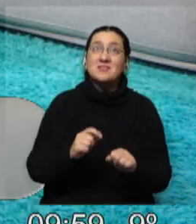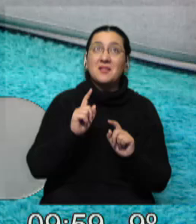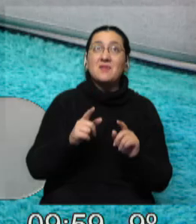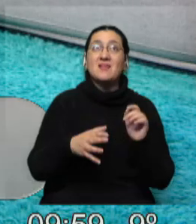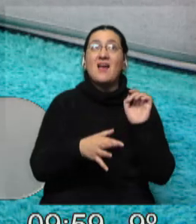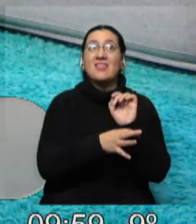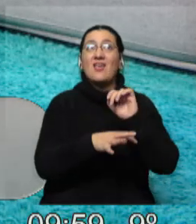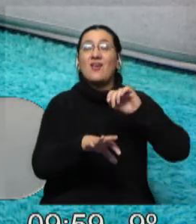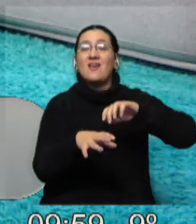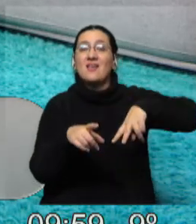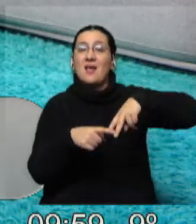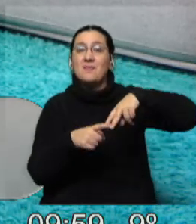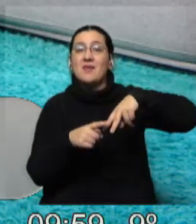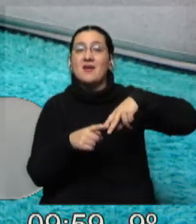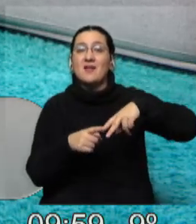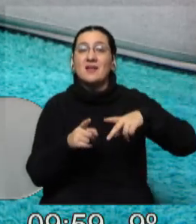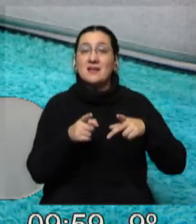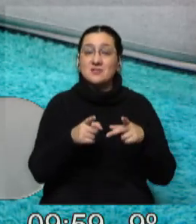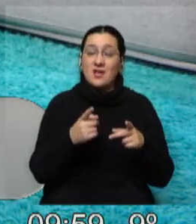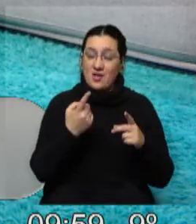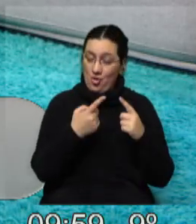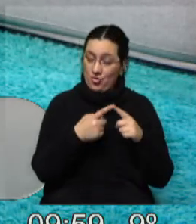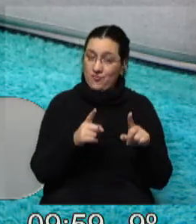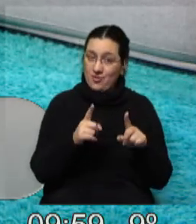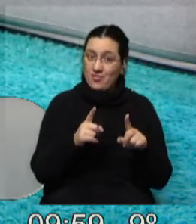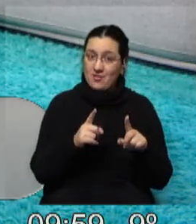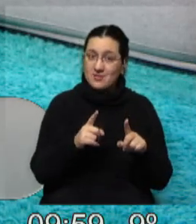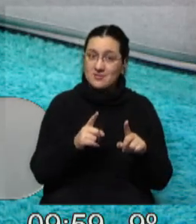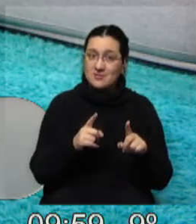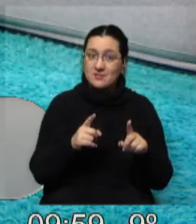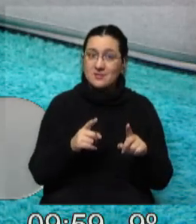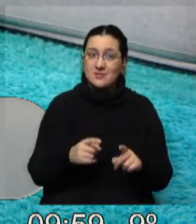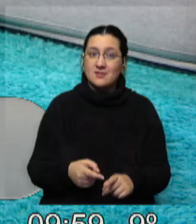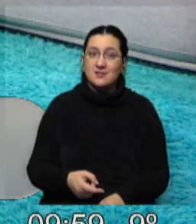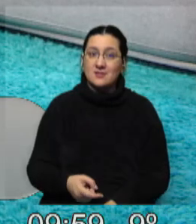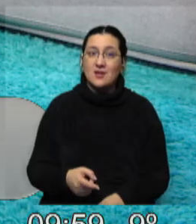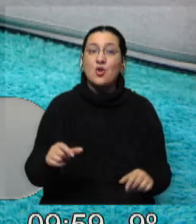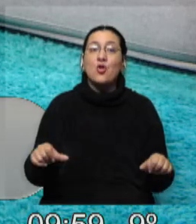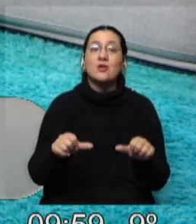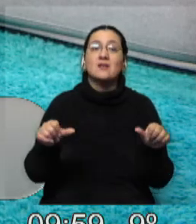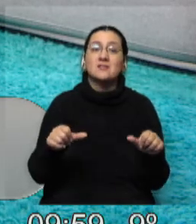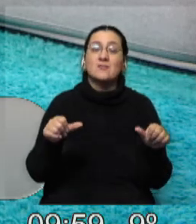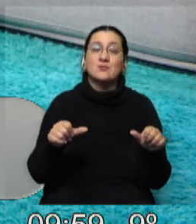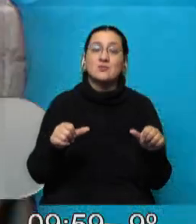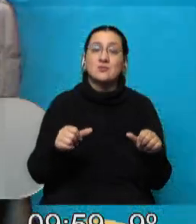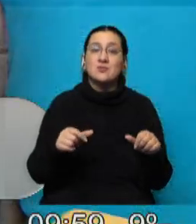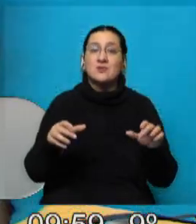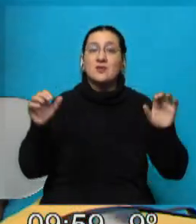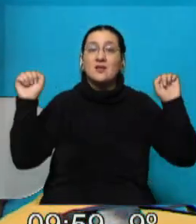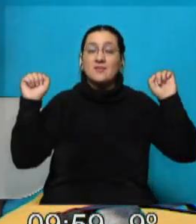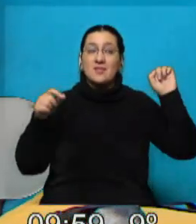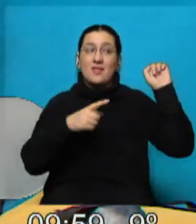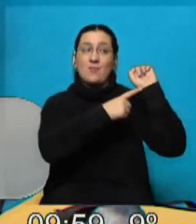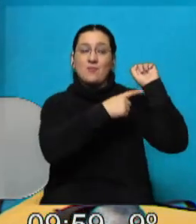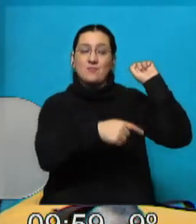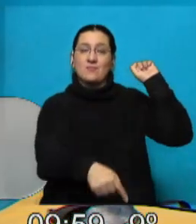eso tengo otras, ¿tá? Que son estas de acá en realidad. Que ahora no se va a poder desatar. Que lo que hacemos es, te atamos de un